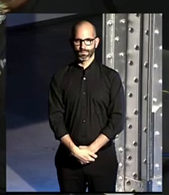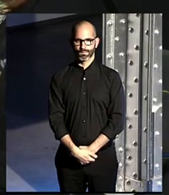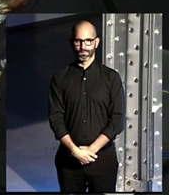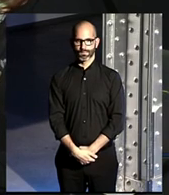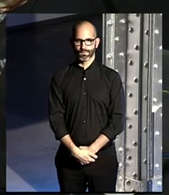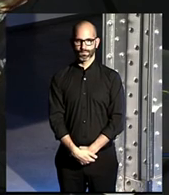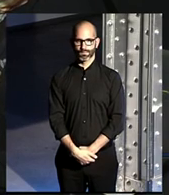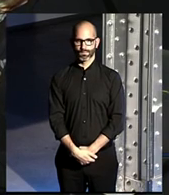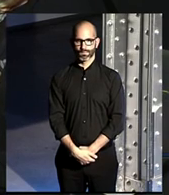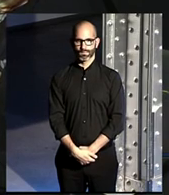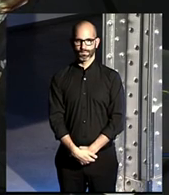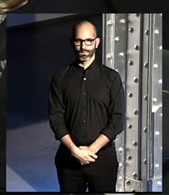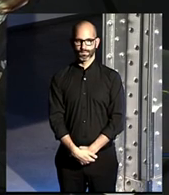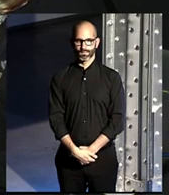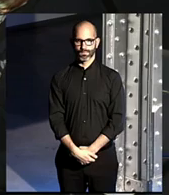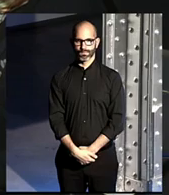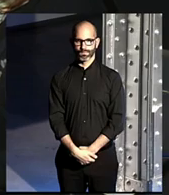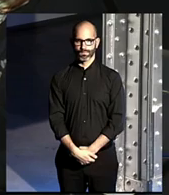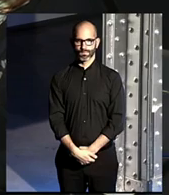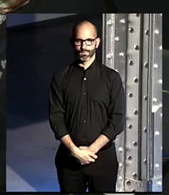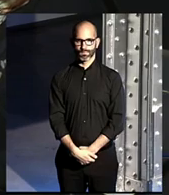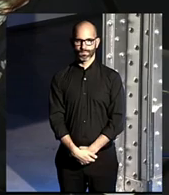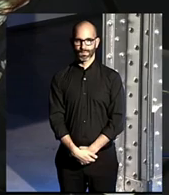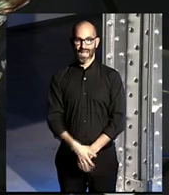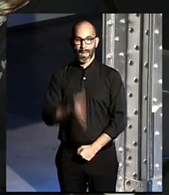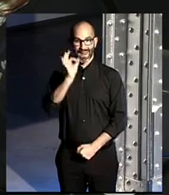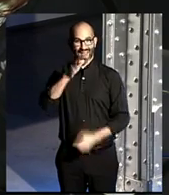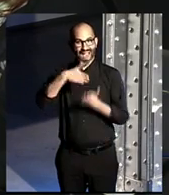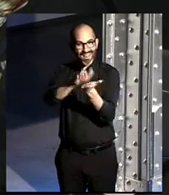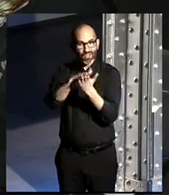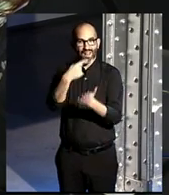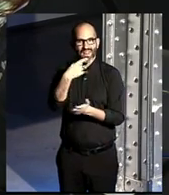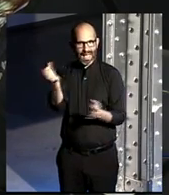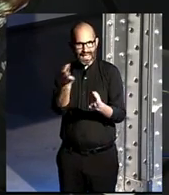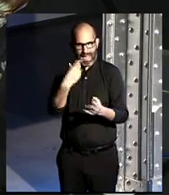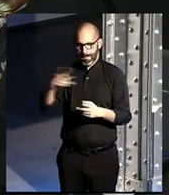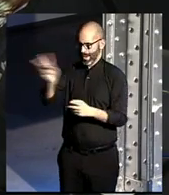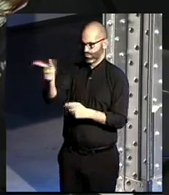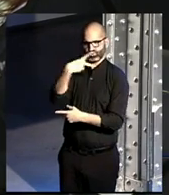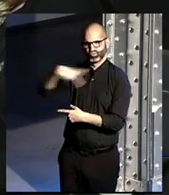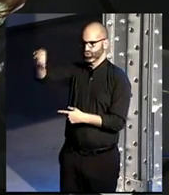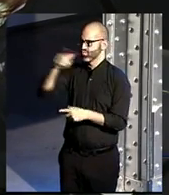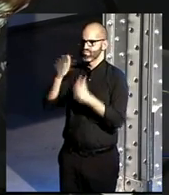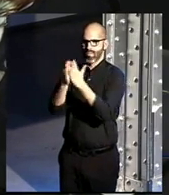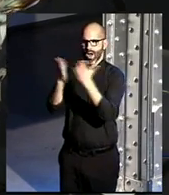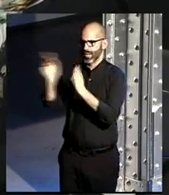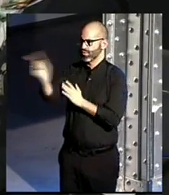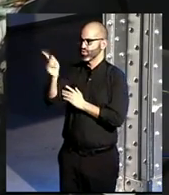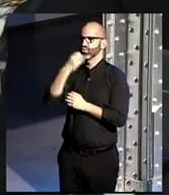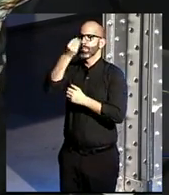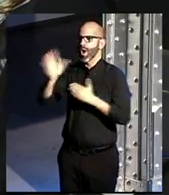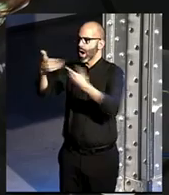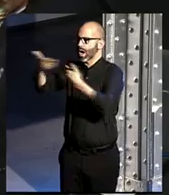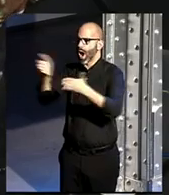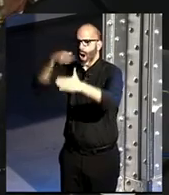science fiction at that point. El editor dice, ni hablar, señor Verne, este libro lo coge, me lo guarda en una cajita, lo entierra